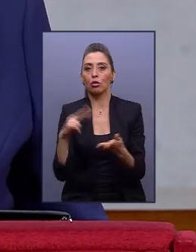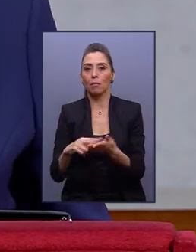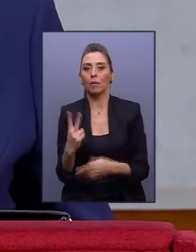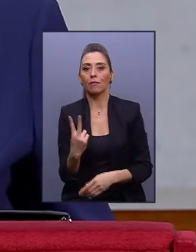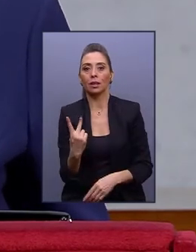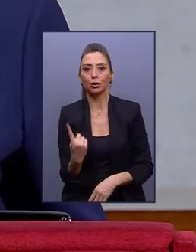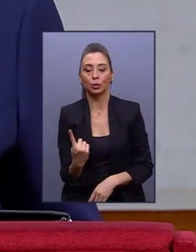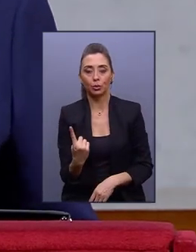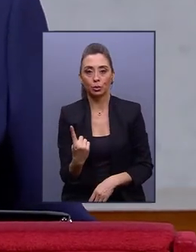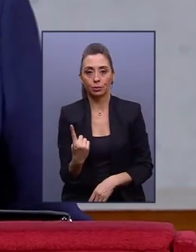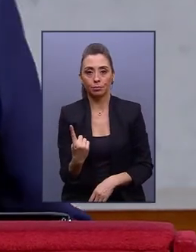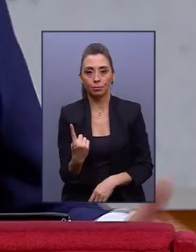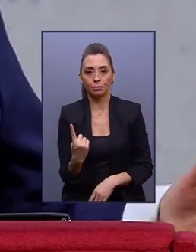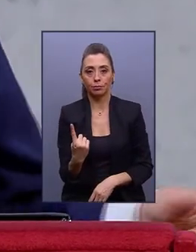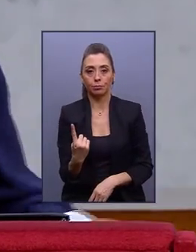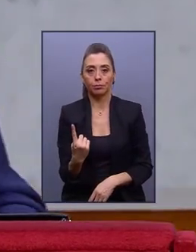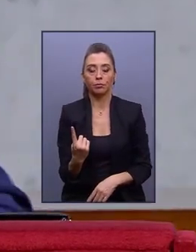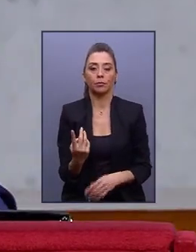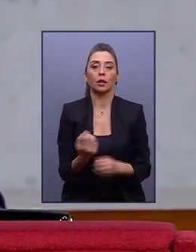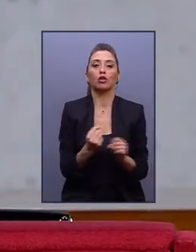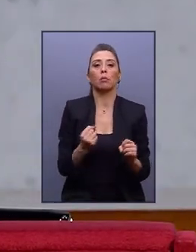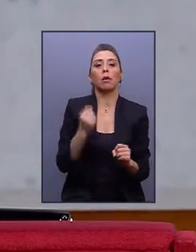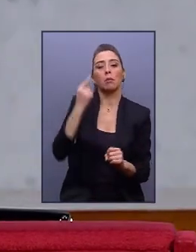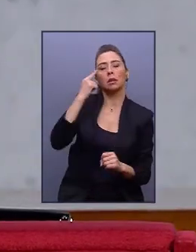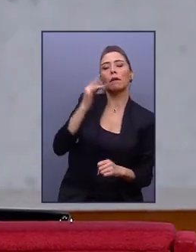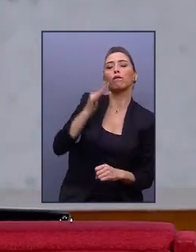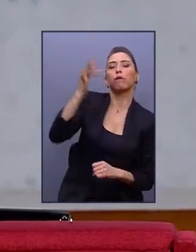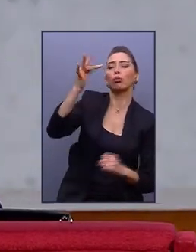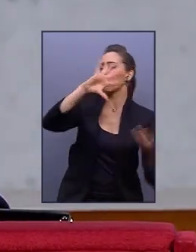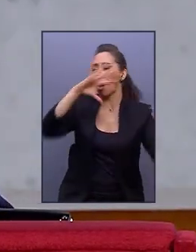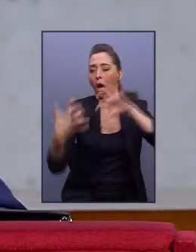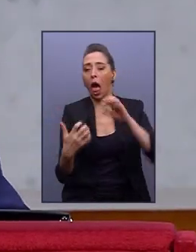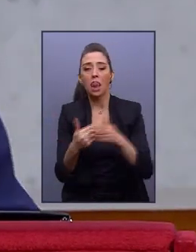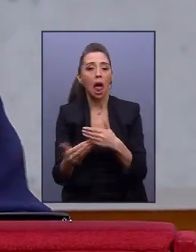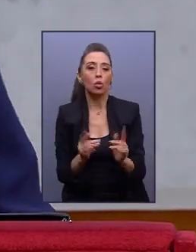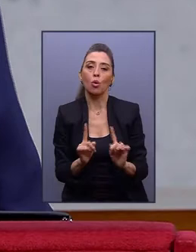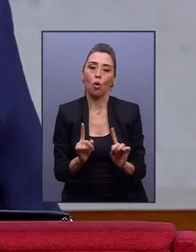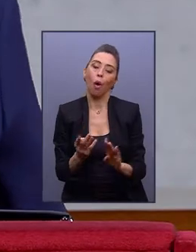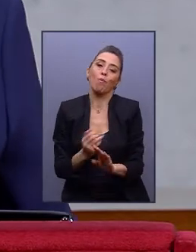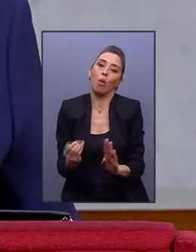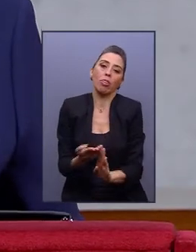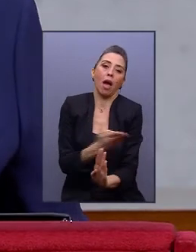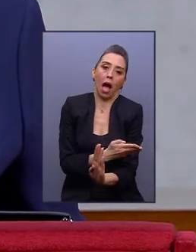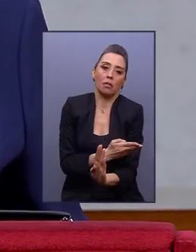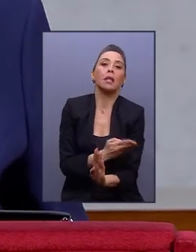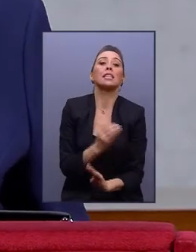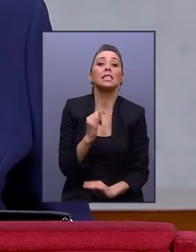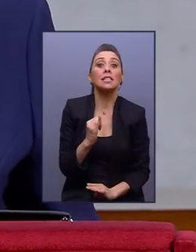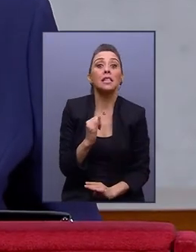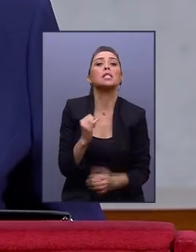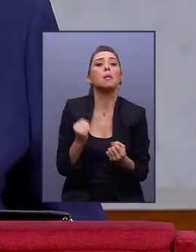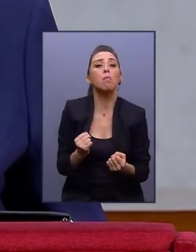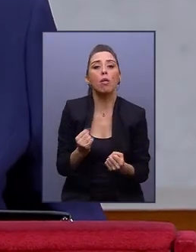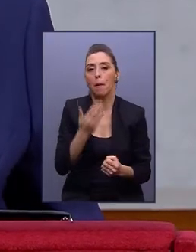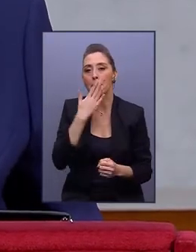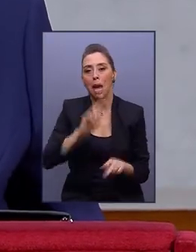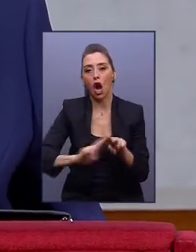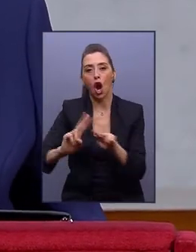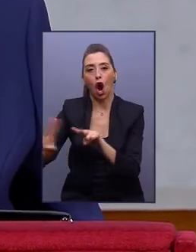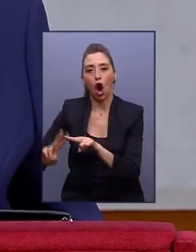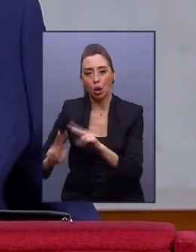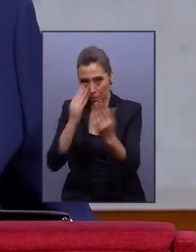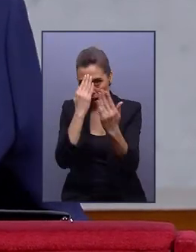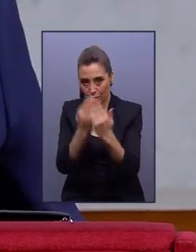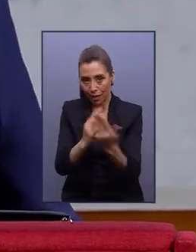2021. No podemos predecir las catástrofes naturales, pero sí podemos estar mejor preparados para enfrentarlas. Y esta es